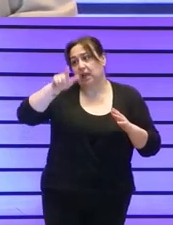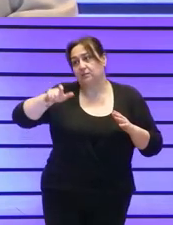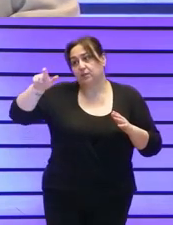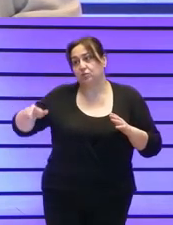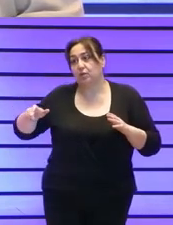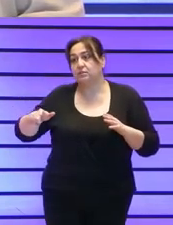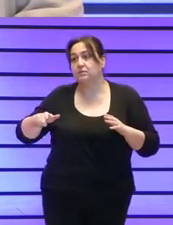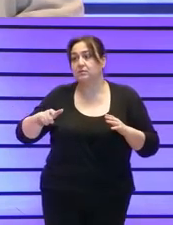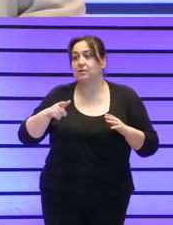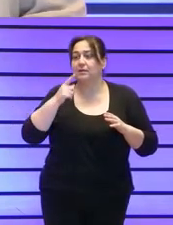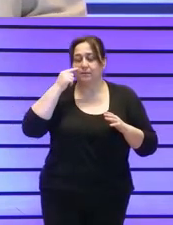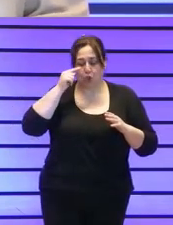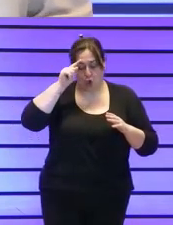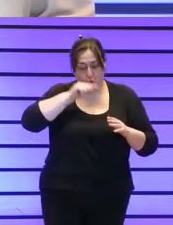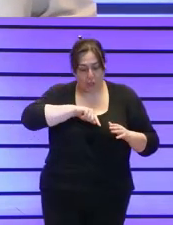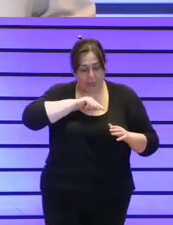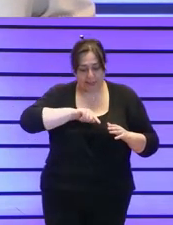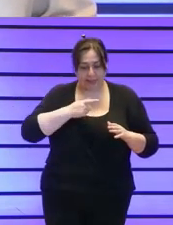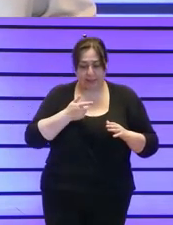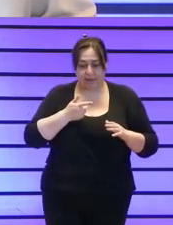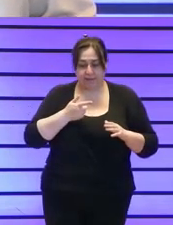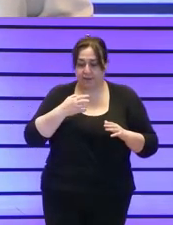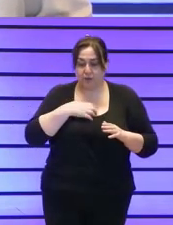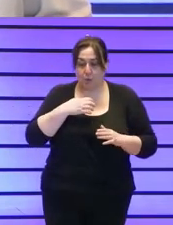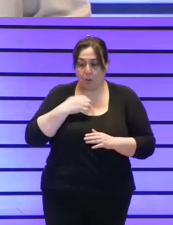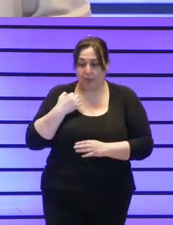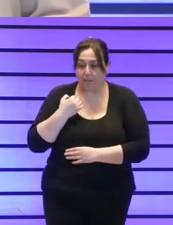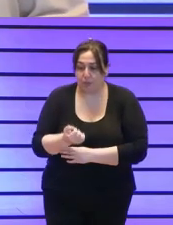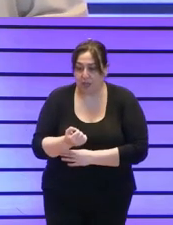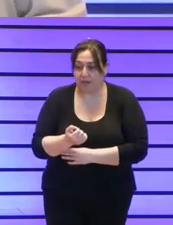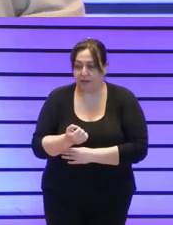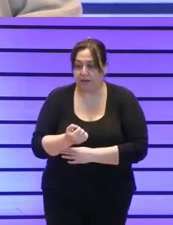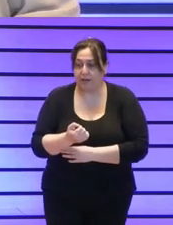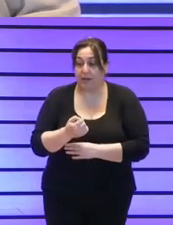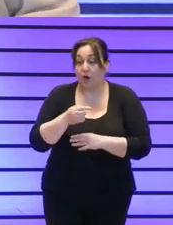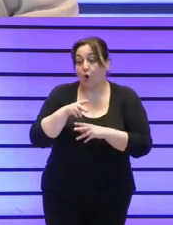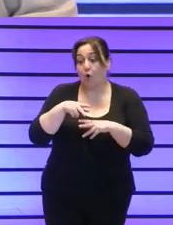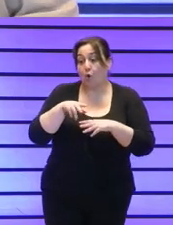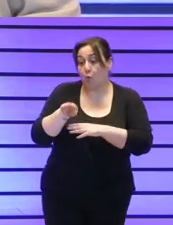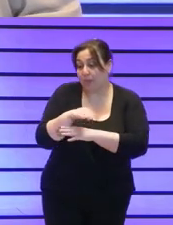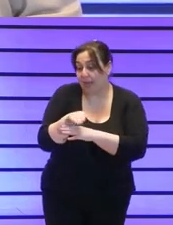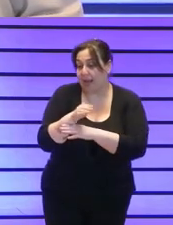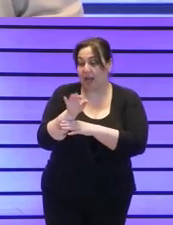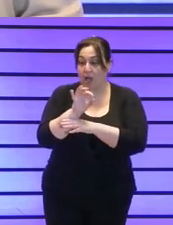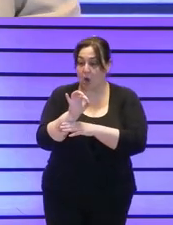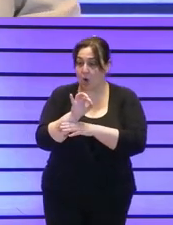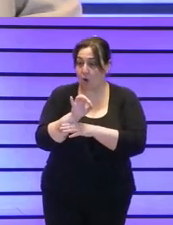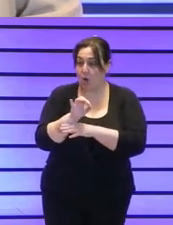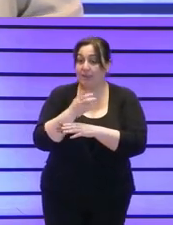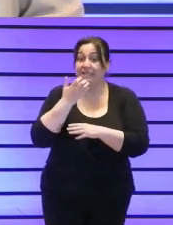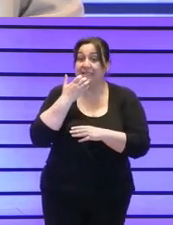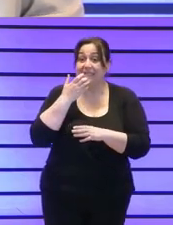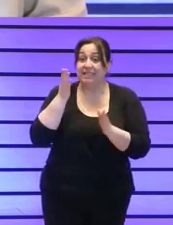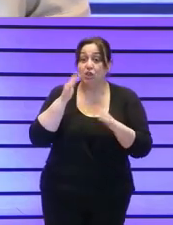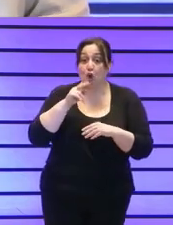personas, ser conscientes de que no puedes apoyarlas, ni cuidarlas, ni sanarlas si no